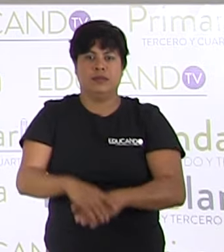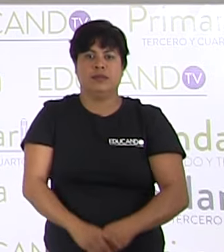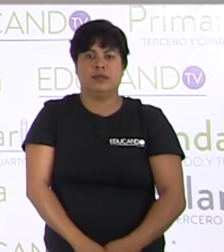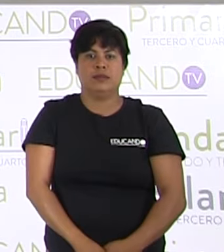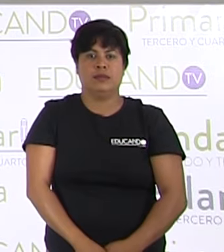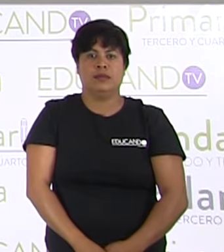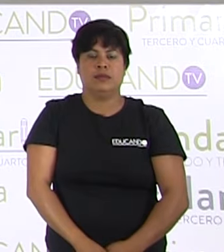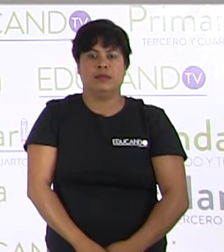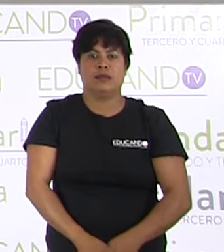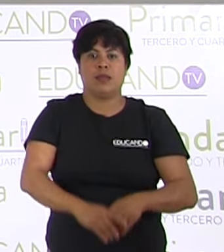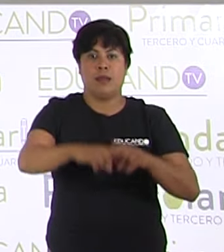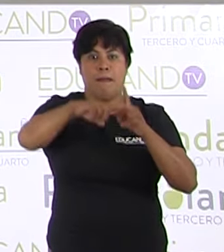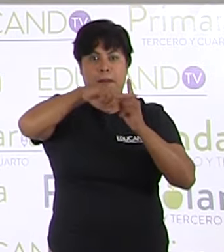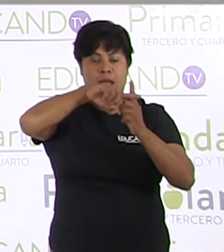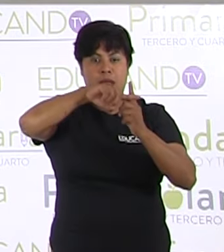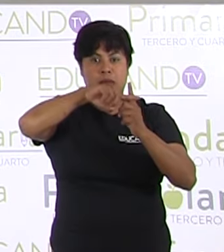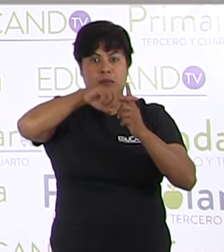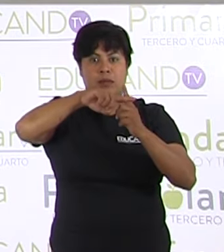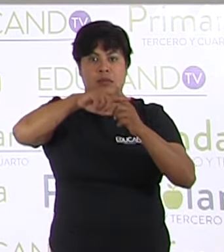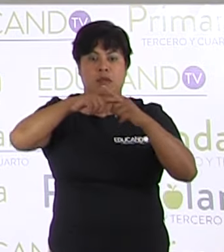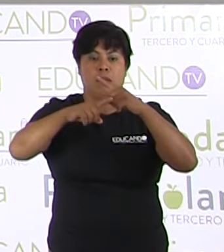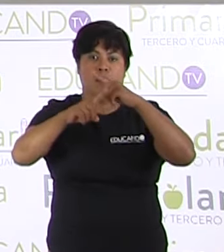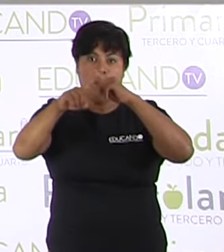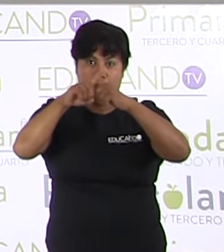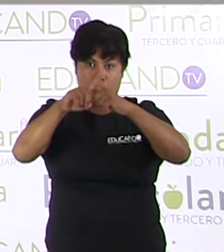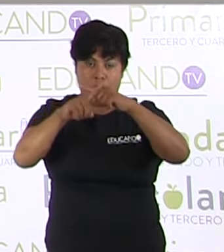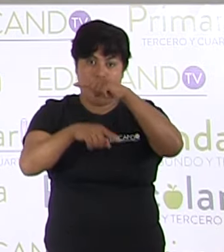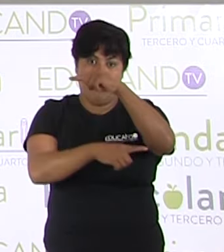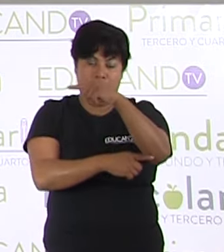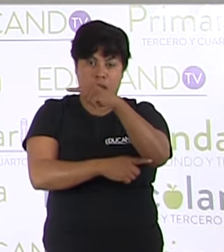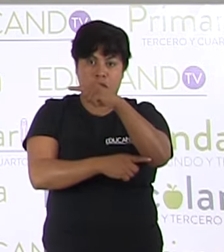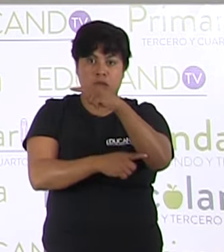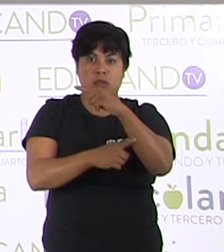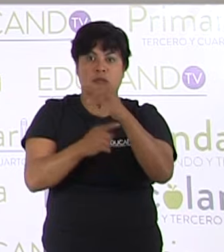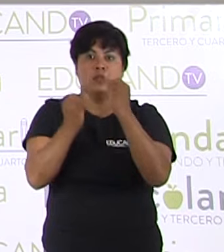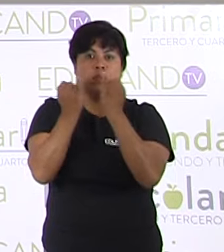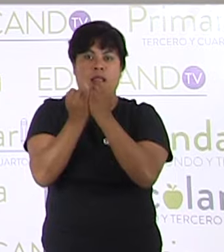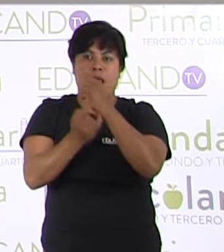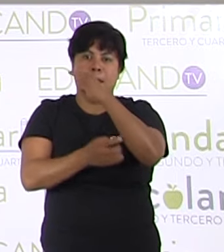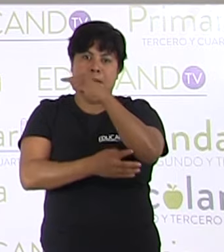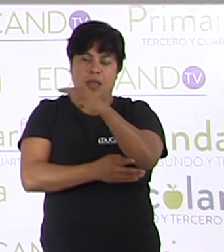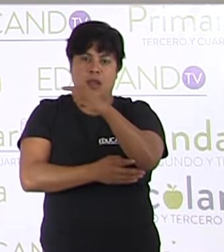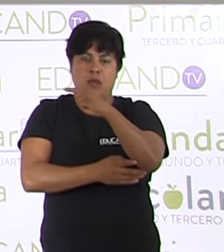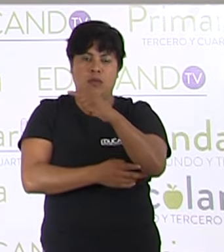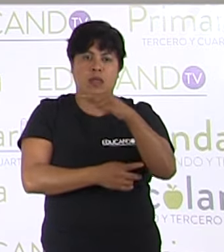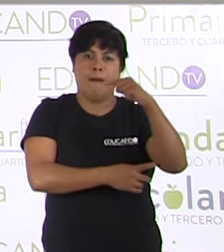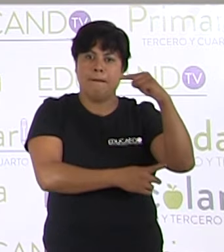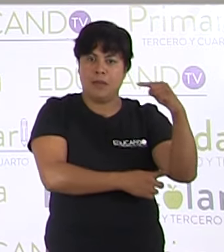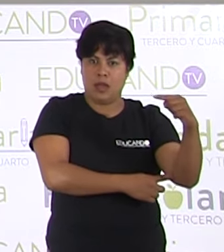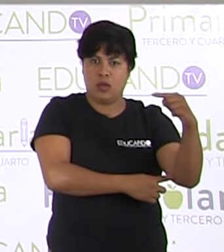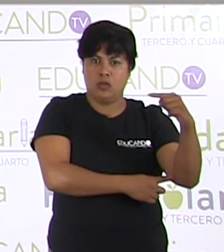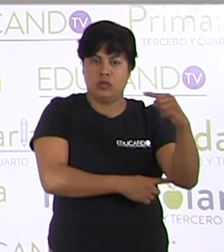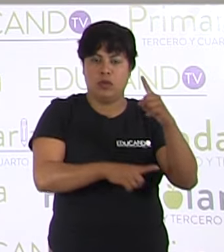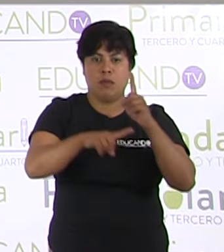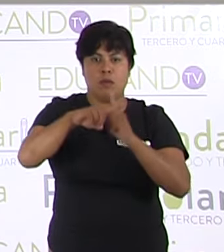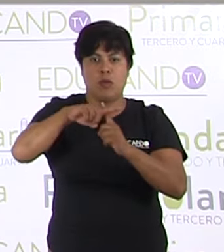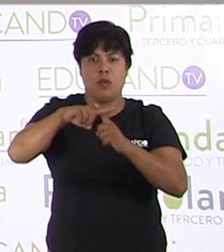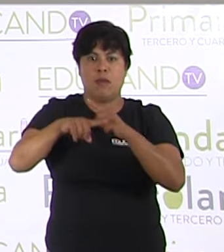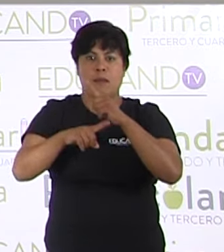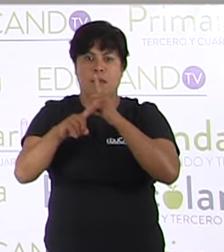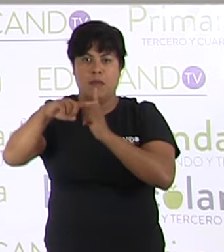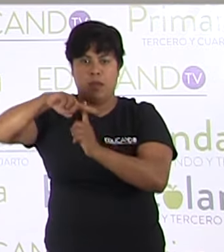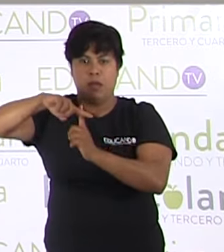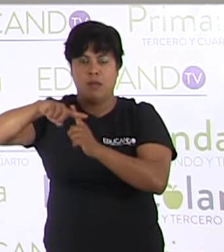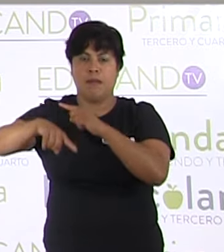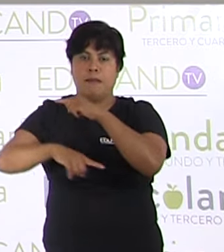más más por menos es igual a menos y menos por más